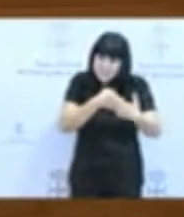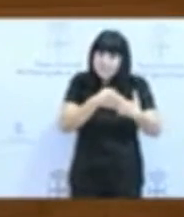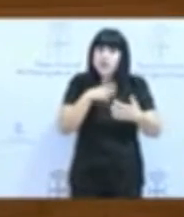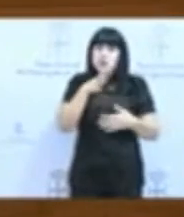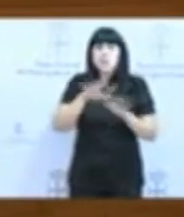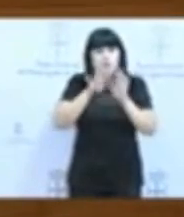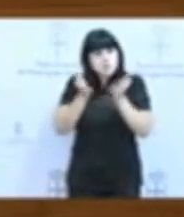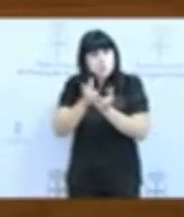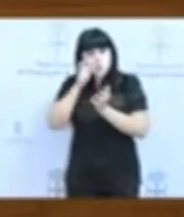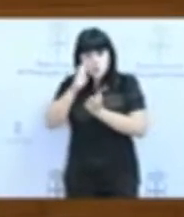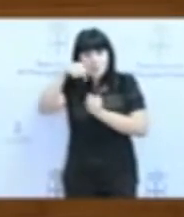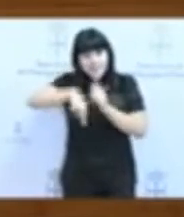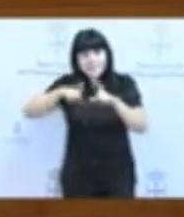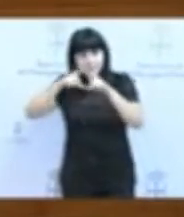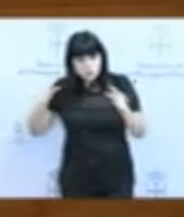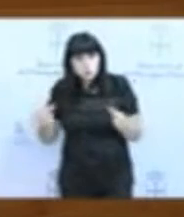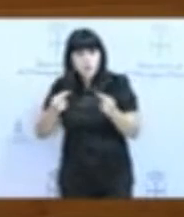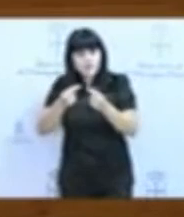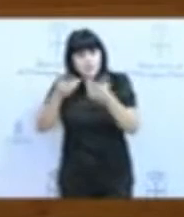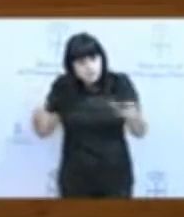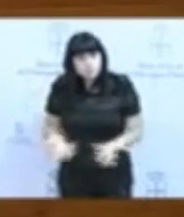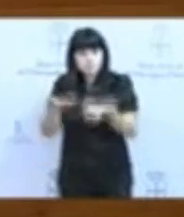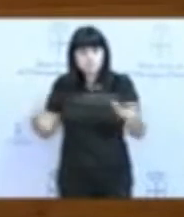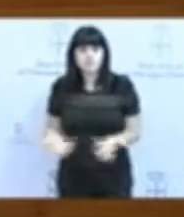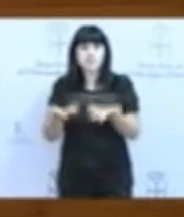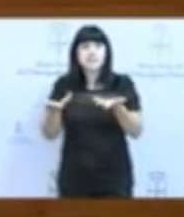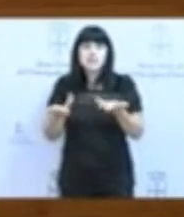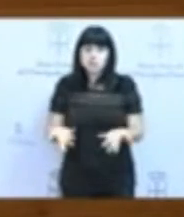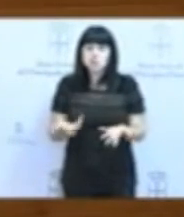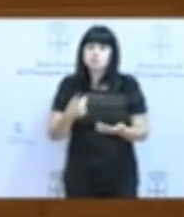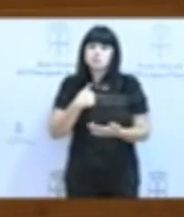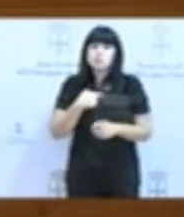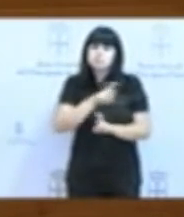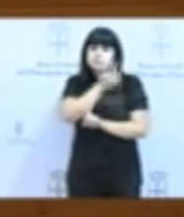asturiano sigue siendo un mundo rural vivo. Y ahora la pregunta de fondo es, y con esto voy terminando,